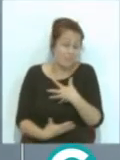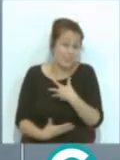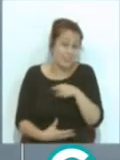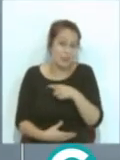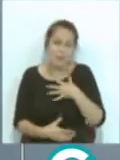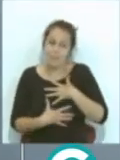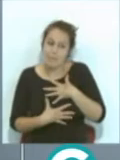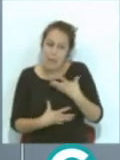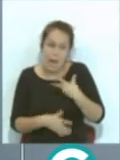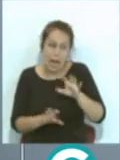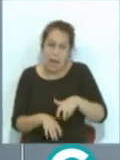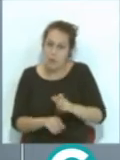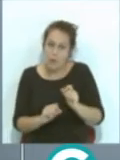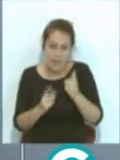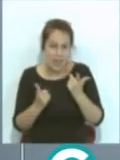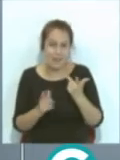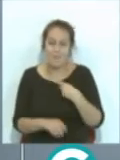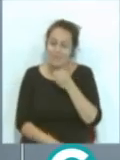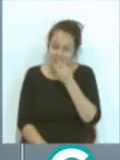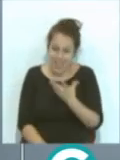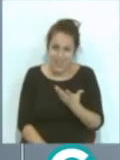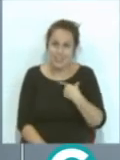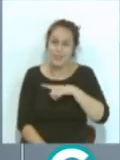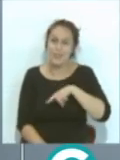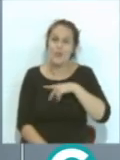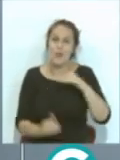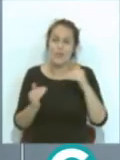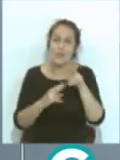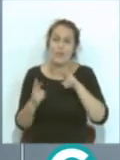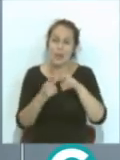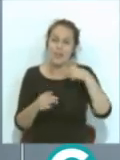Cádiz. Bien, Nacho, bien. Nosotros